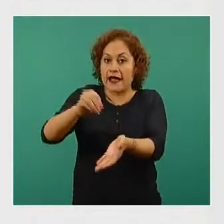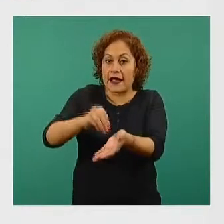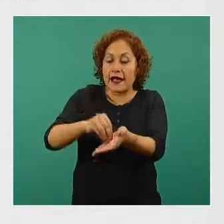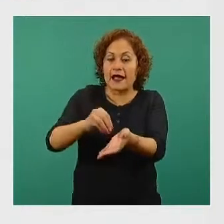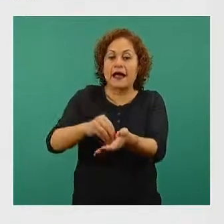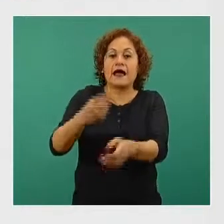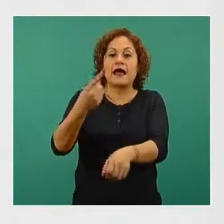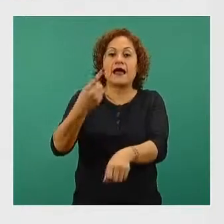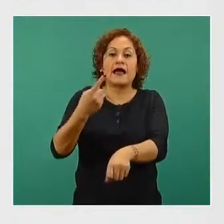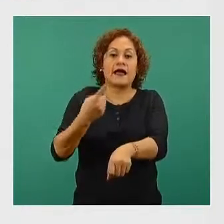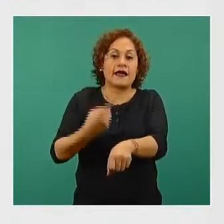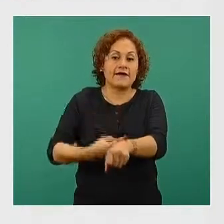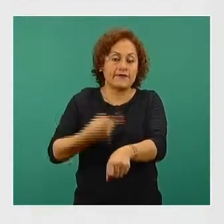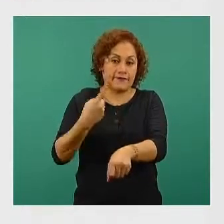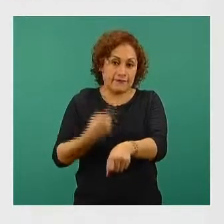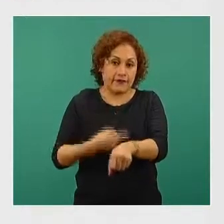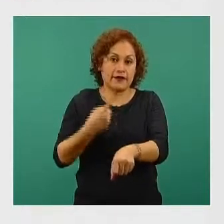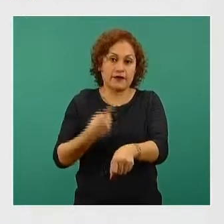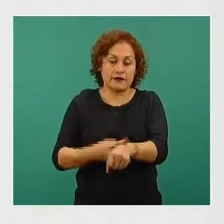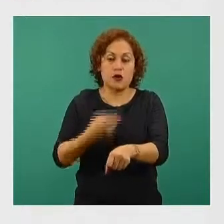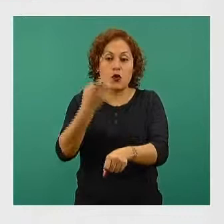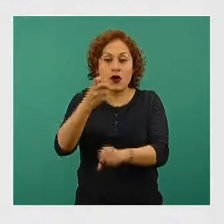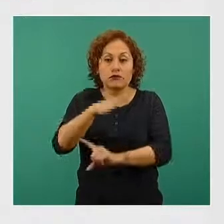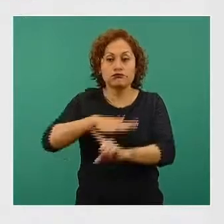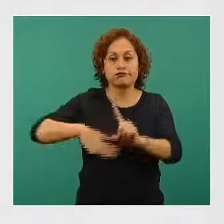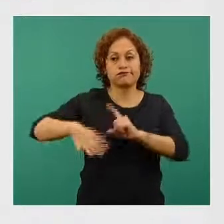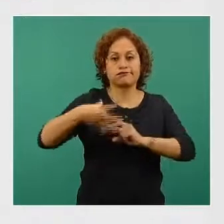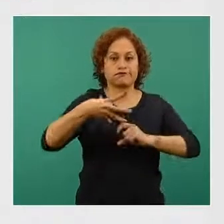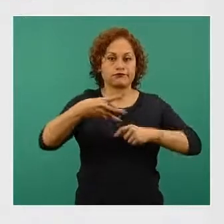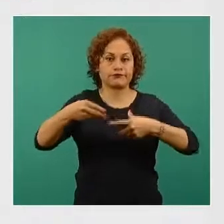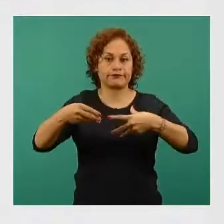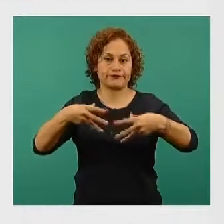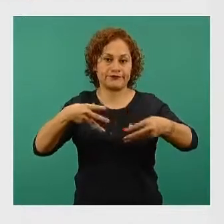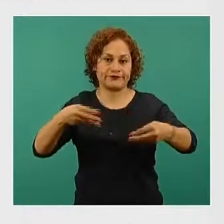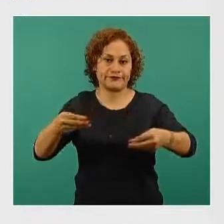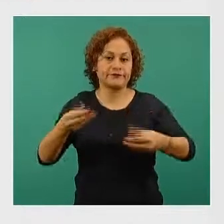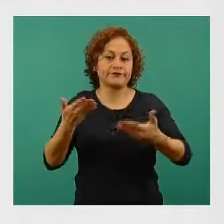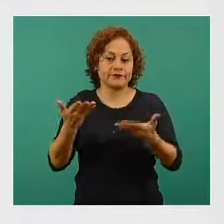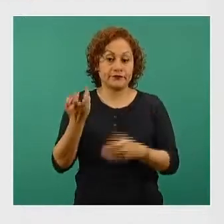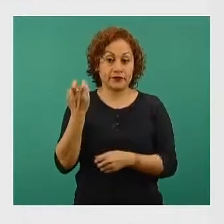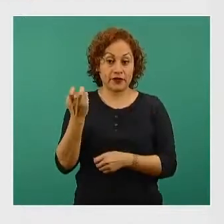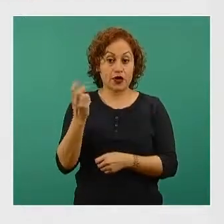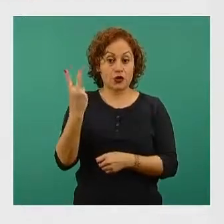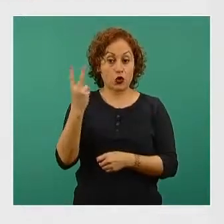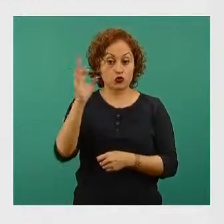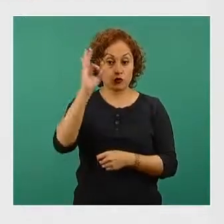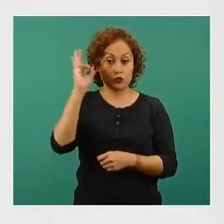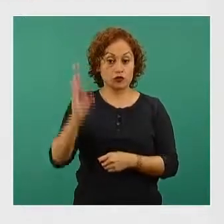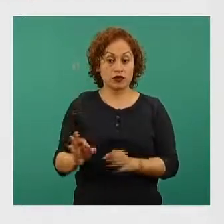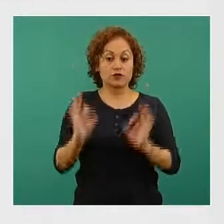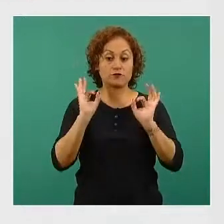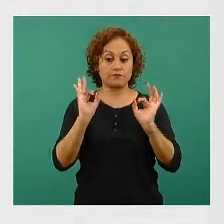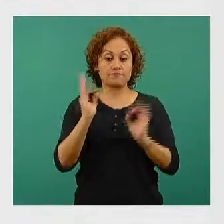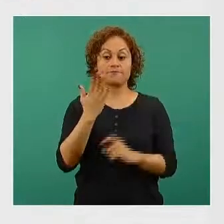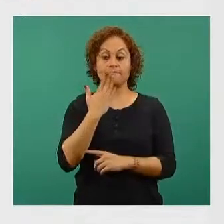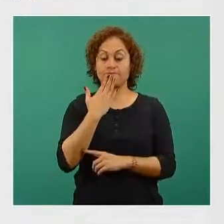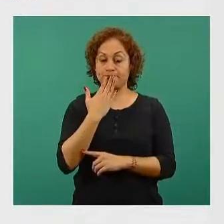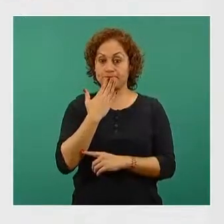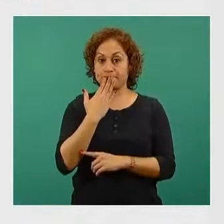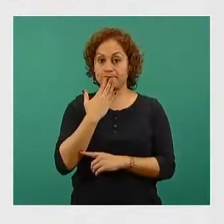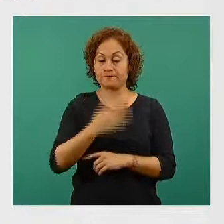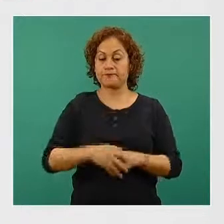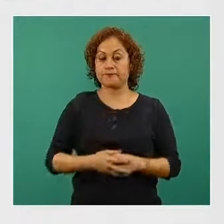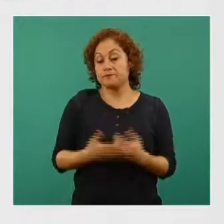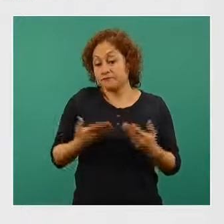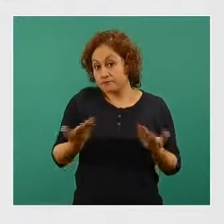de este grupo poblacional de la cual la epidemia todavía puede continuar transmitiéndose y obviamente puede todavía continuar